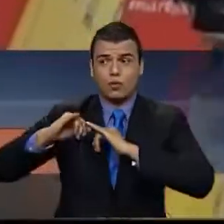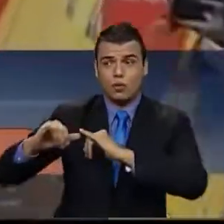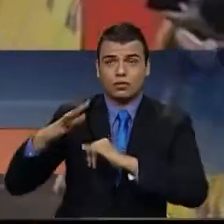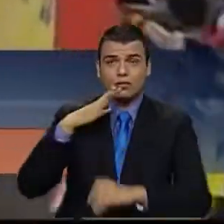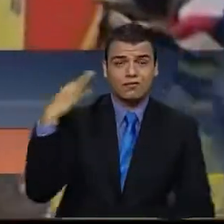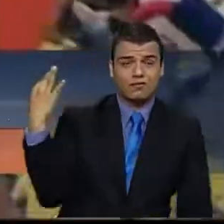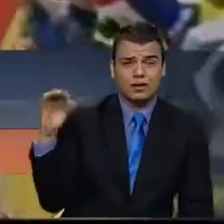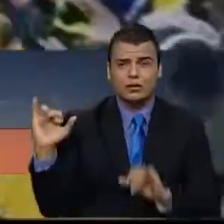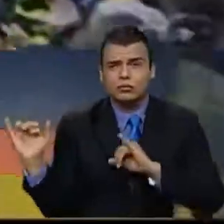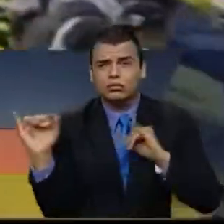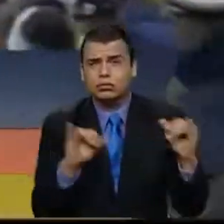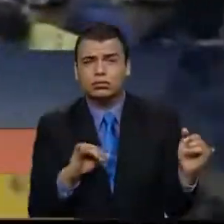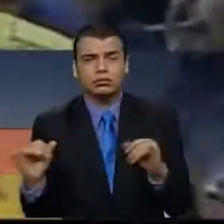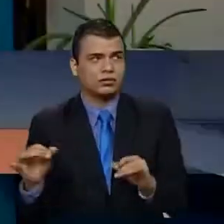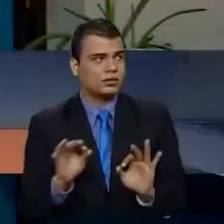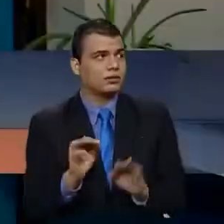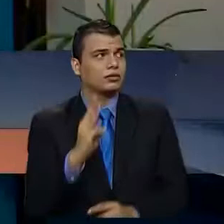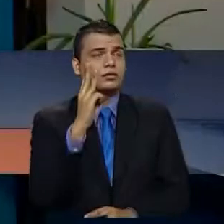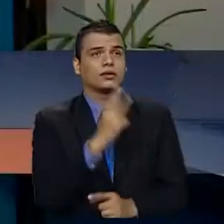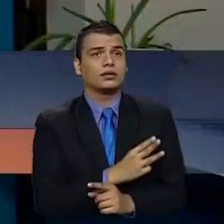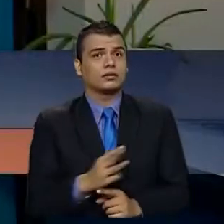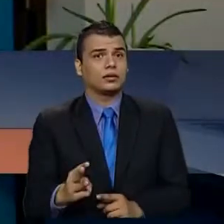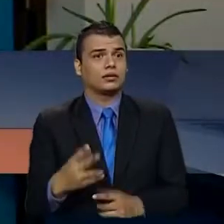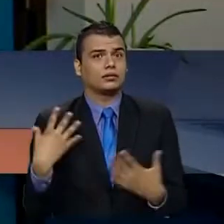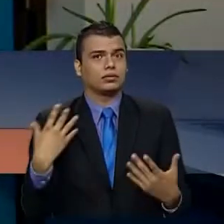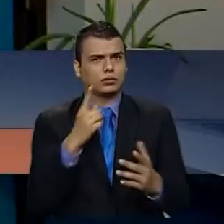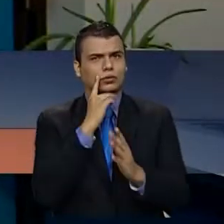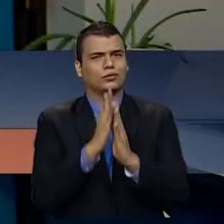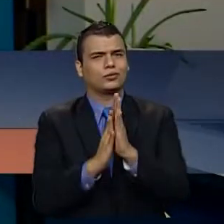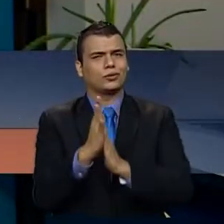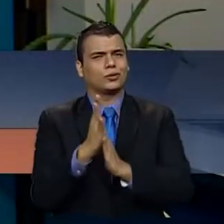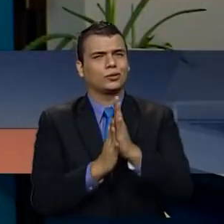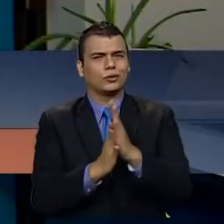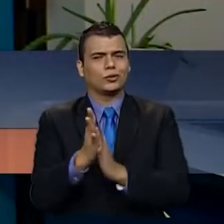es que viviremos tres semanas de gran emoción y